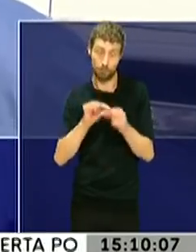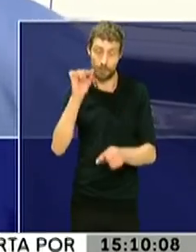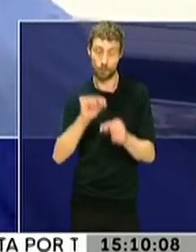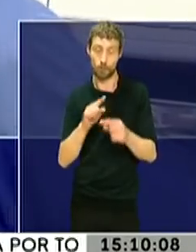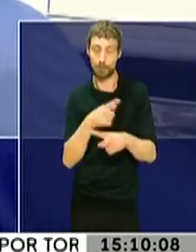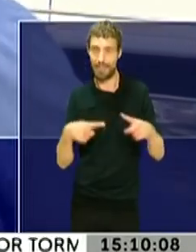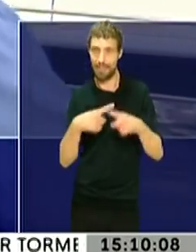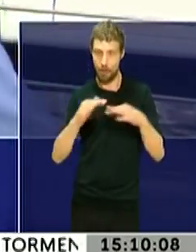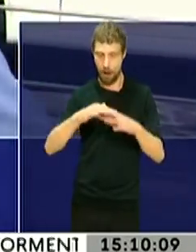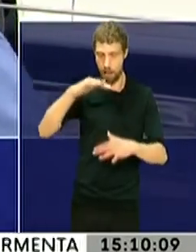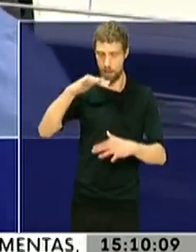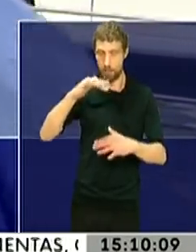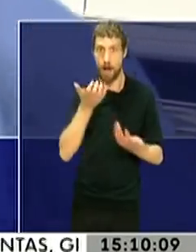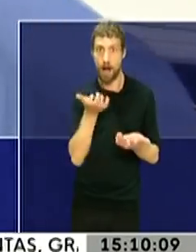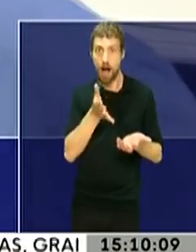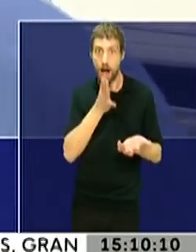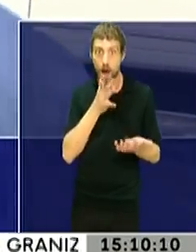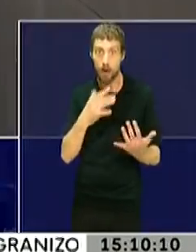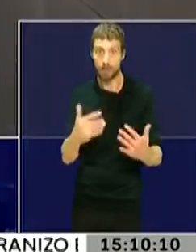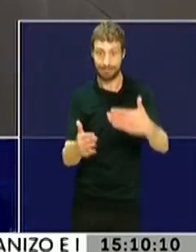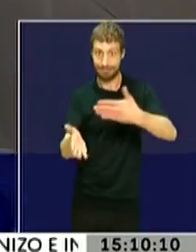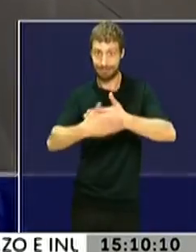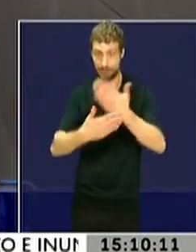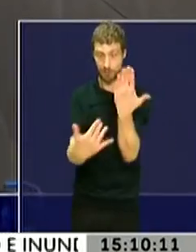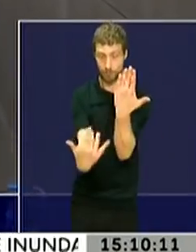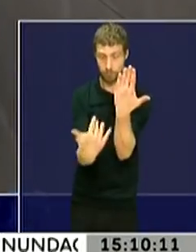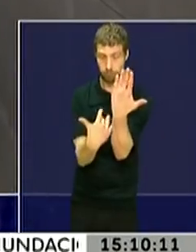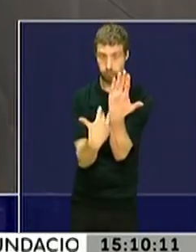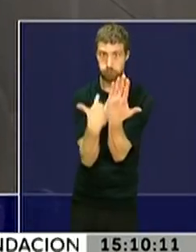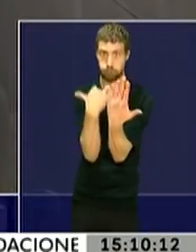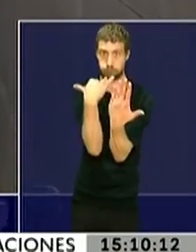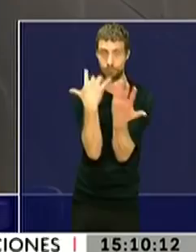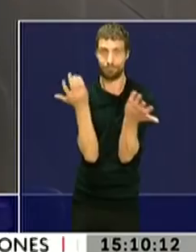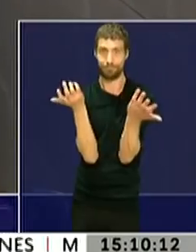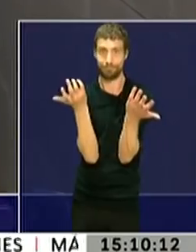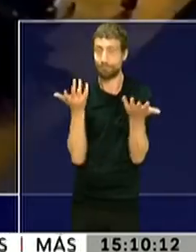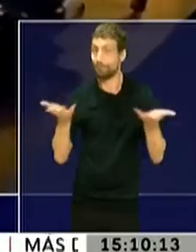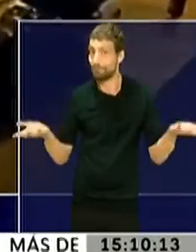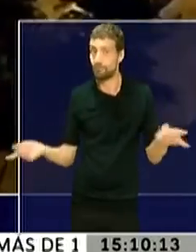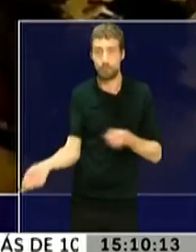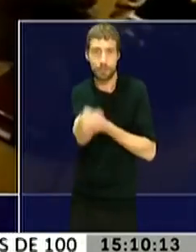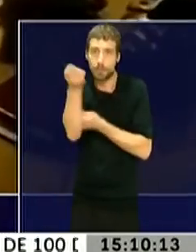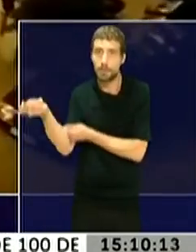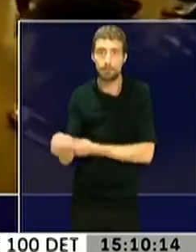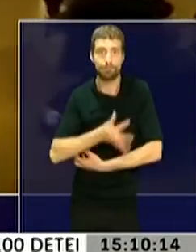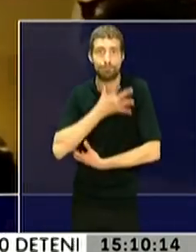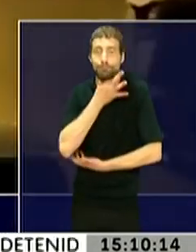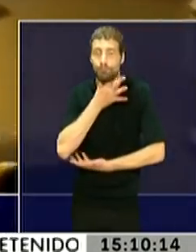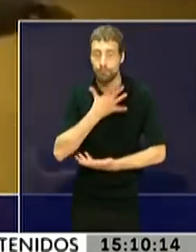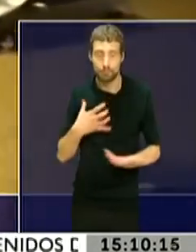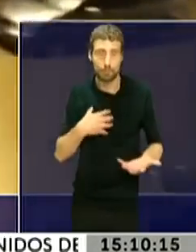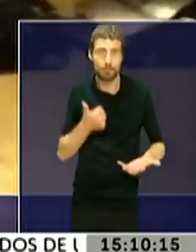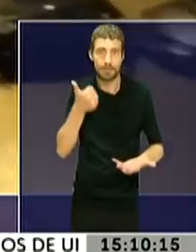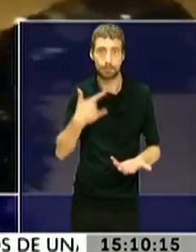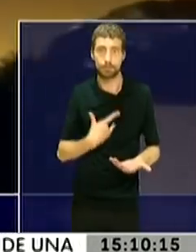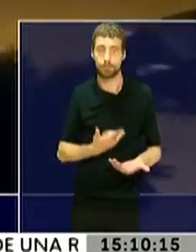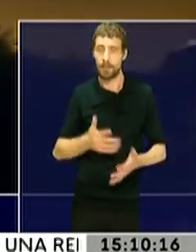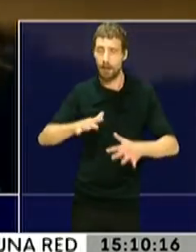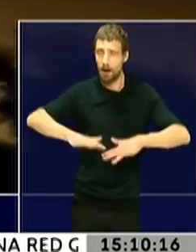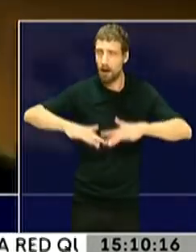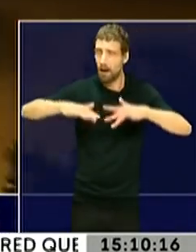y todo el almacén inundado. Los bomberos no han dado abasto. Las inundaciones han sido una